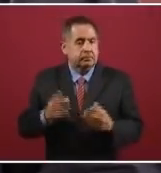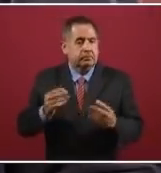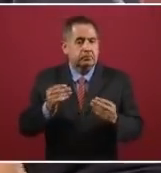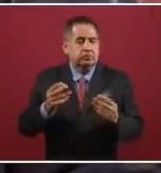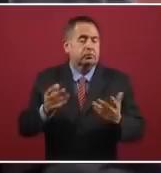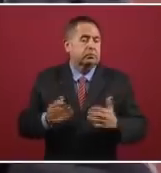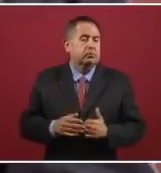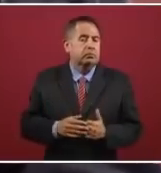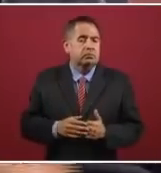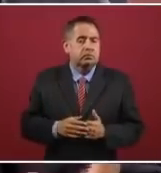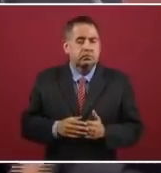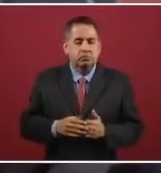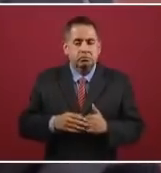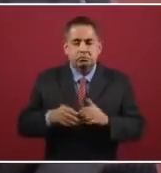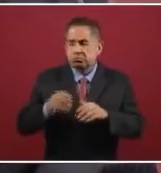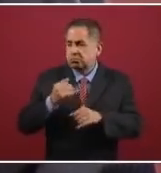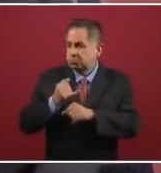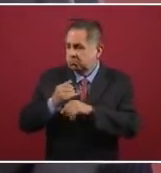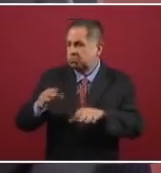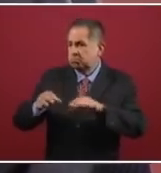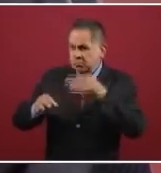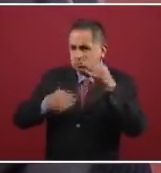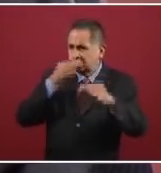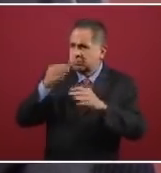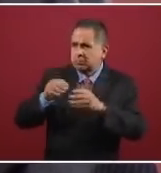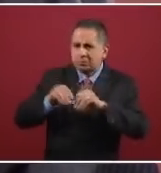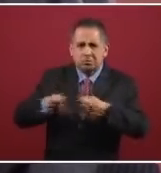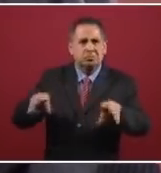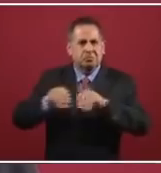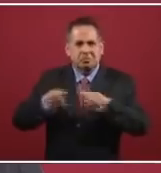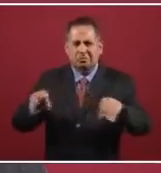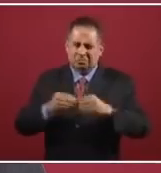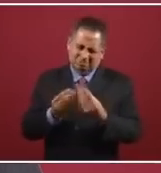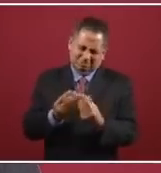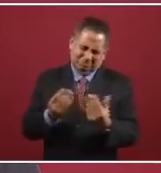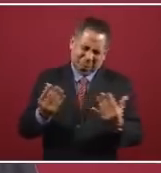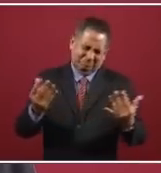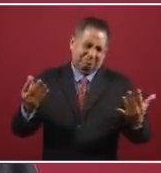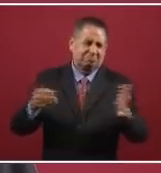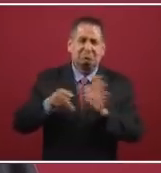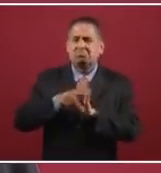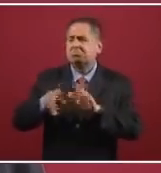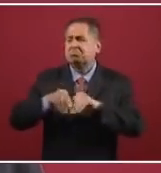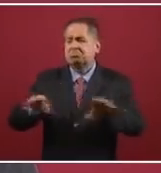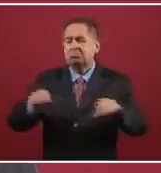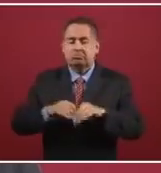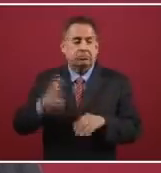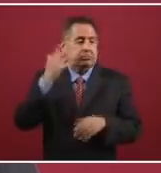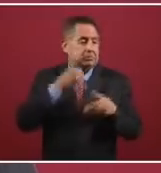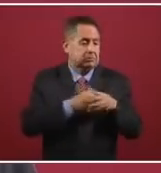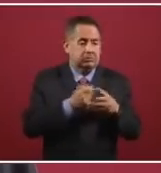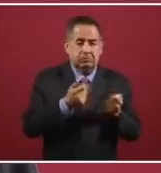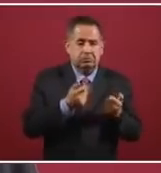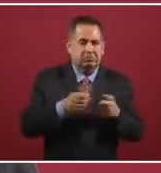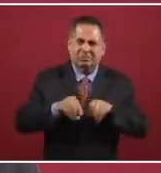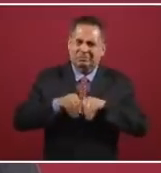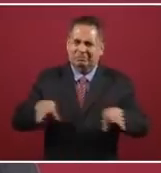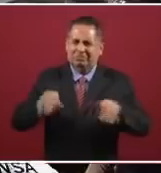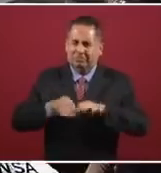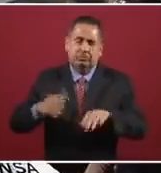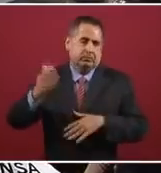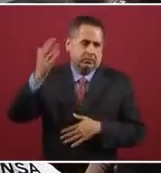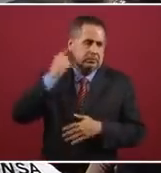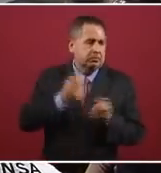muchas fuentes de información, muchas, no habían tantas